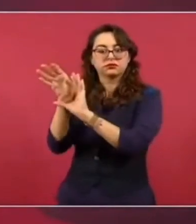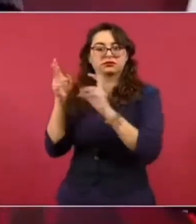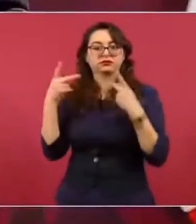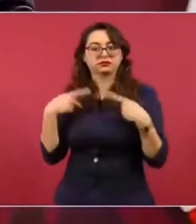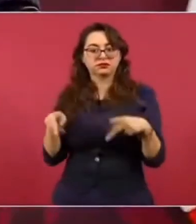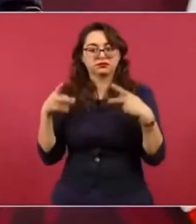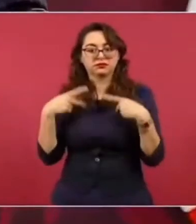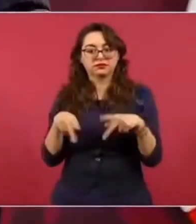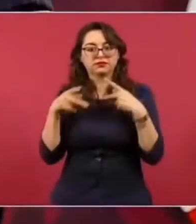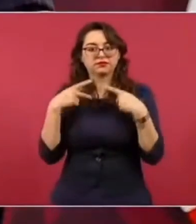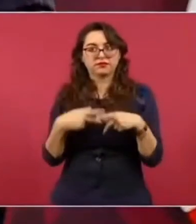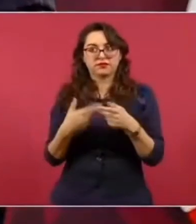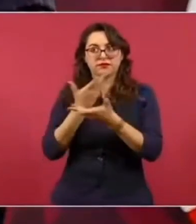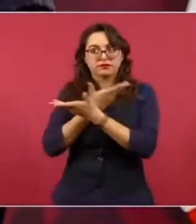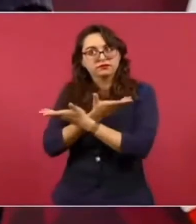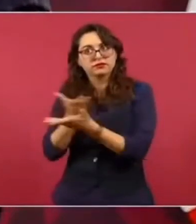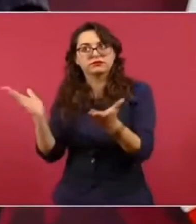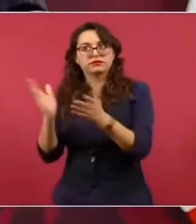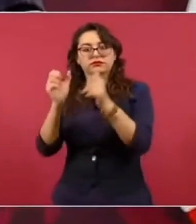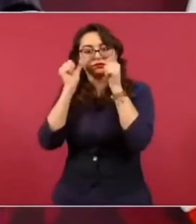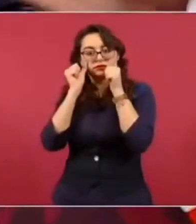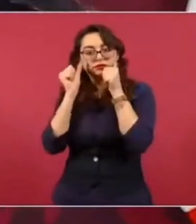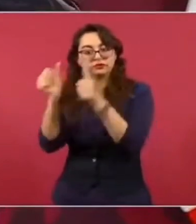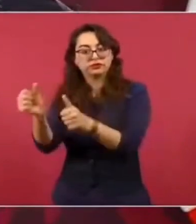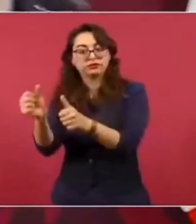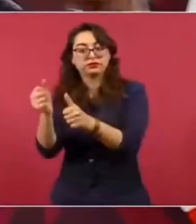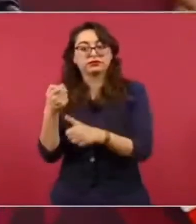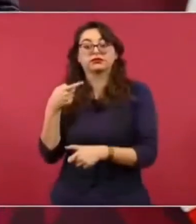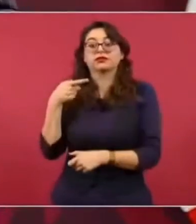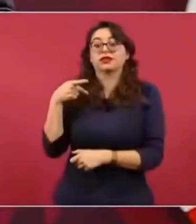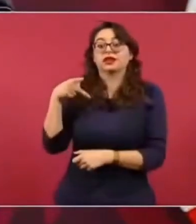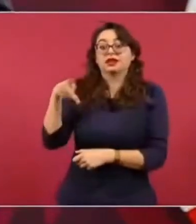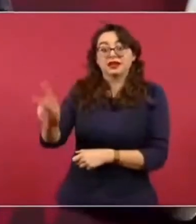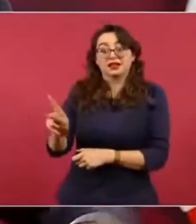otros servicios, ¿sí?,